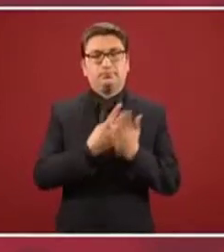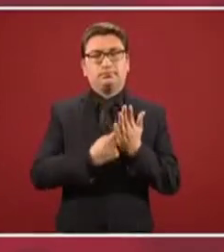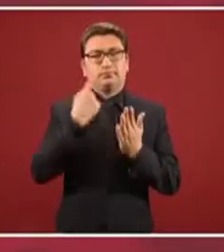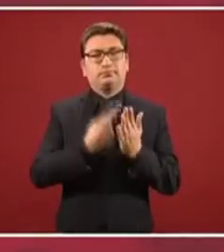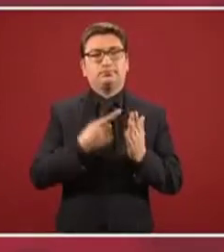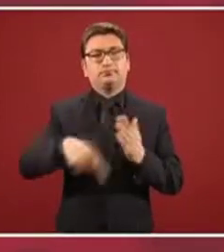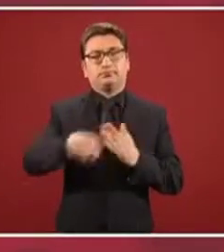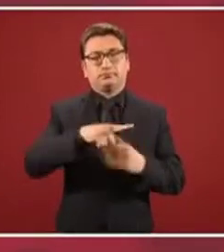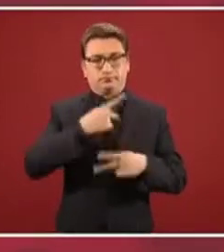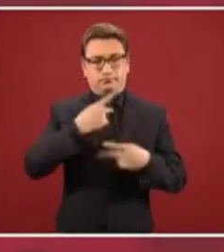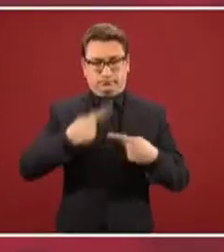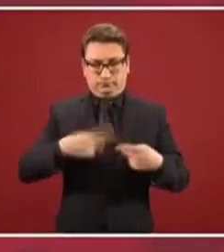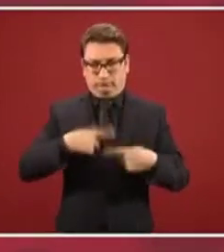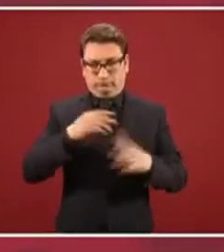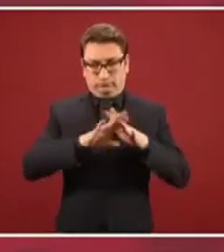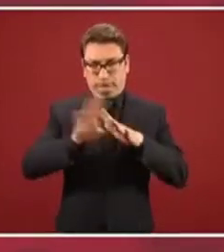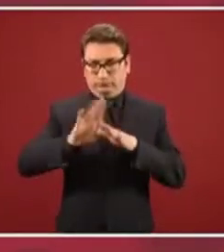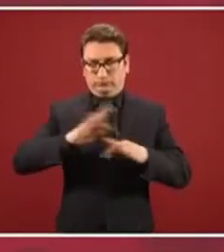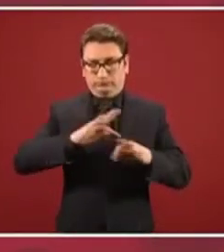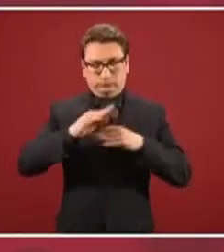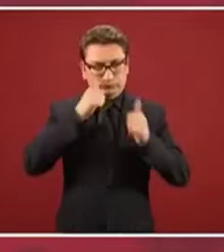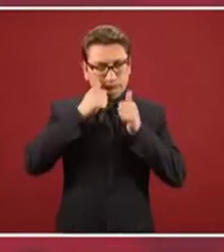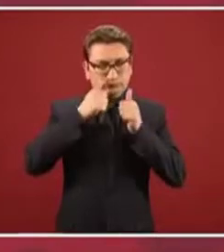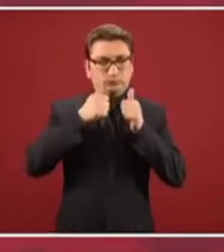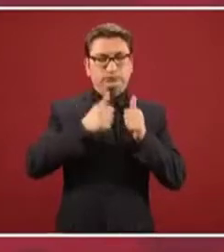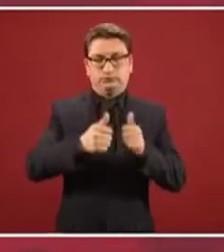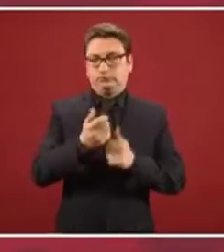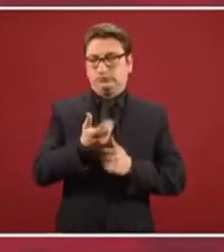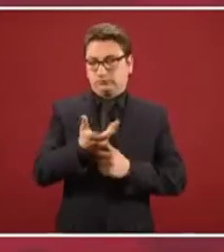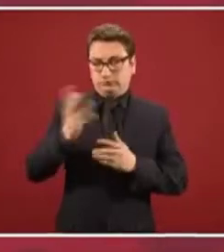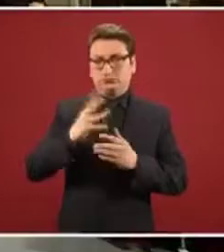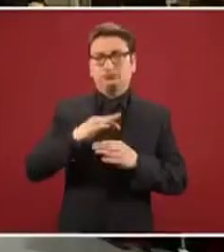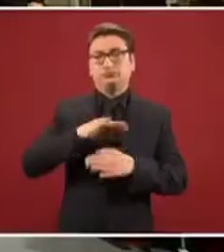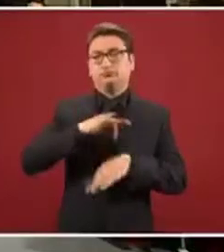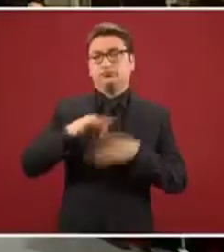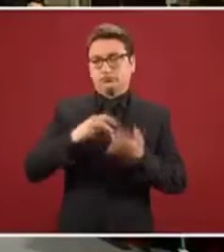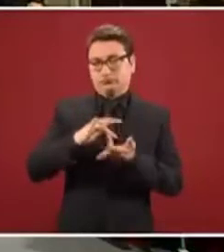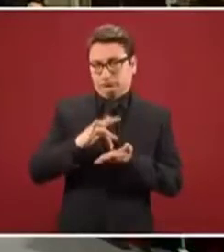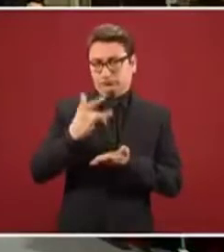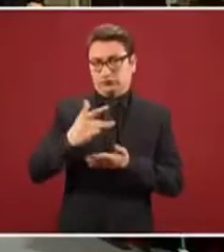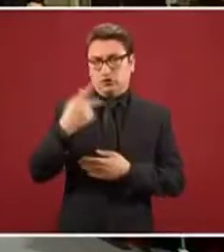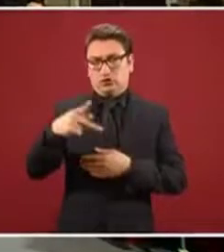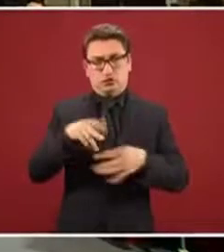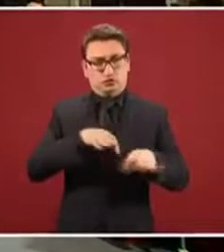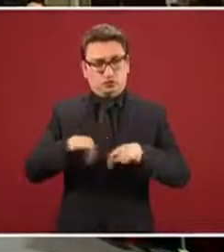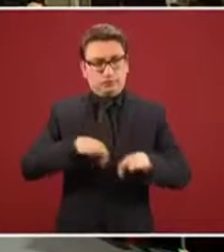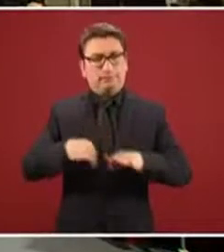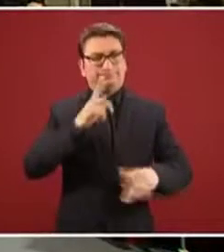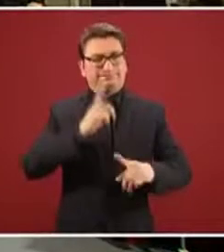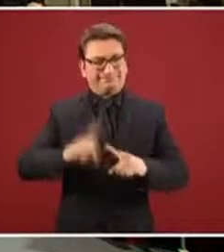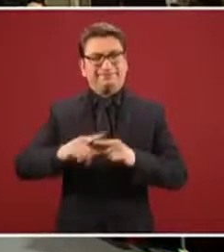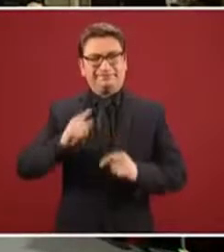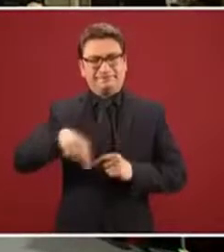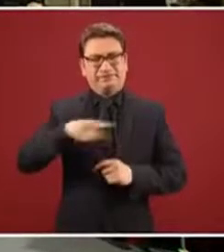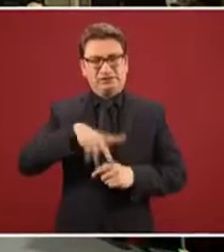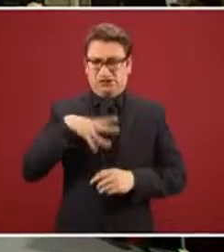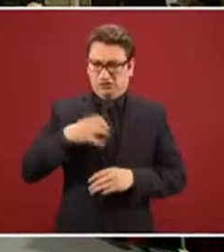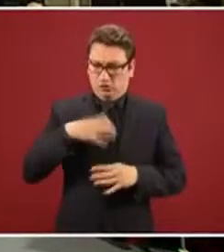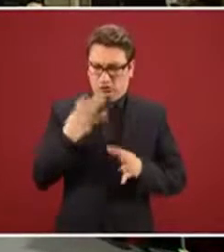migrantes. A todos les agradecemos mucho porque han actuado de manera